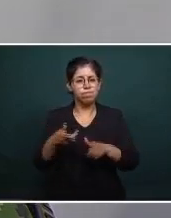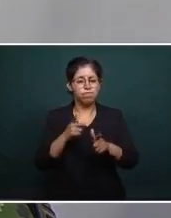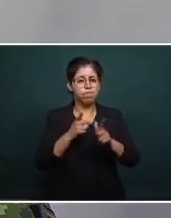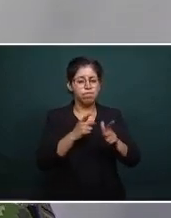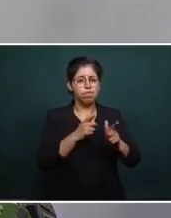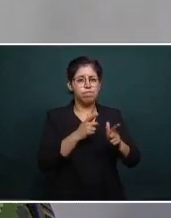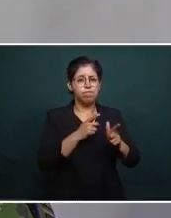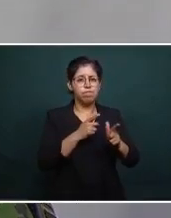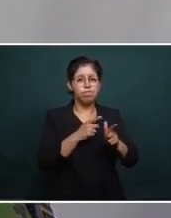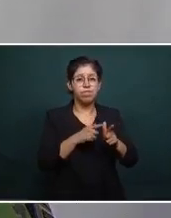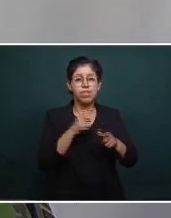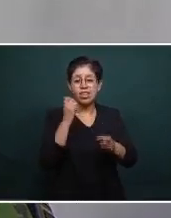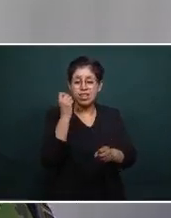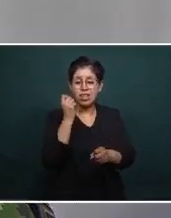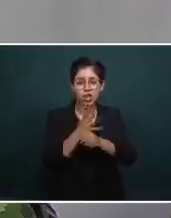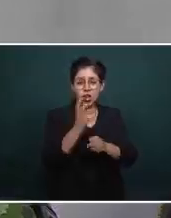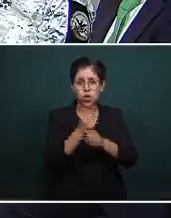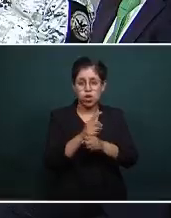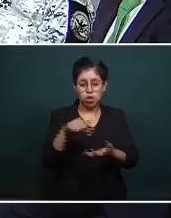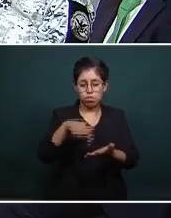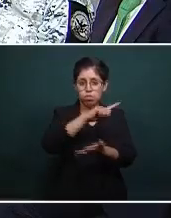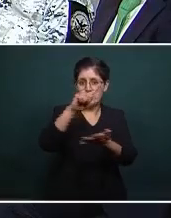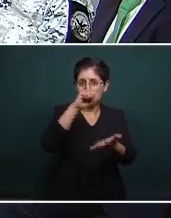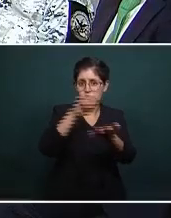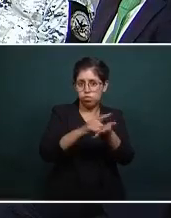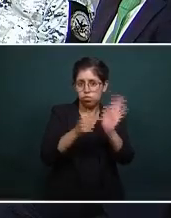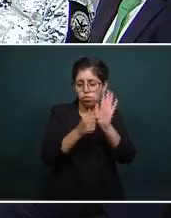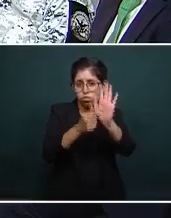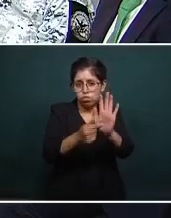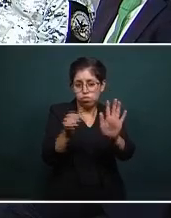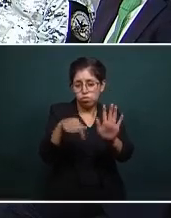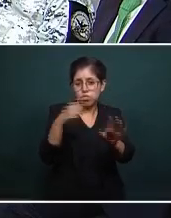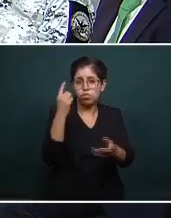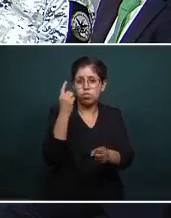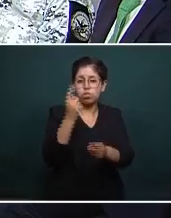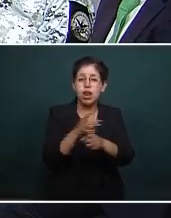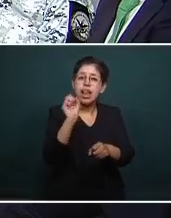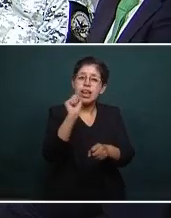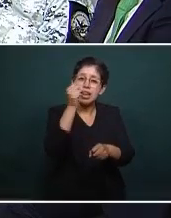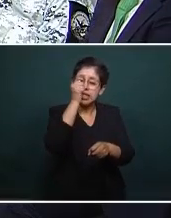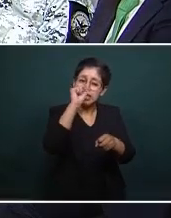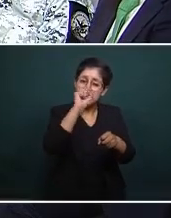procedimiento de adquisición que tenemos para fuerzas